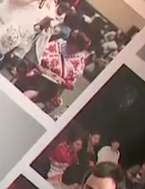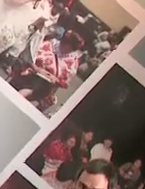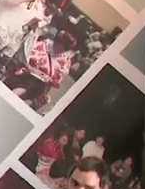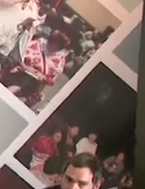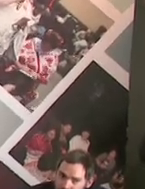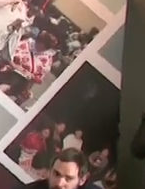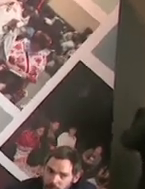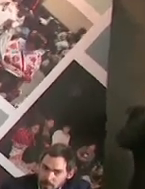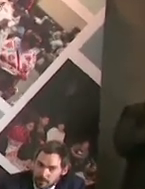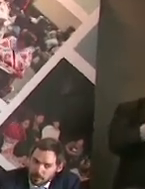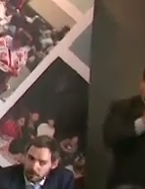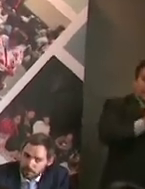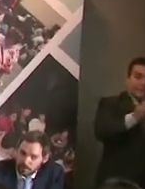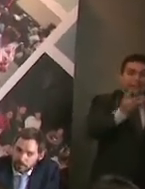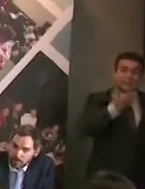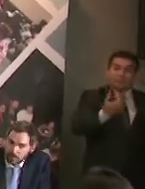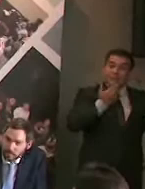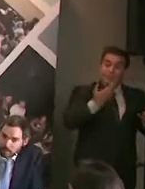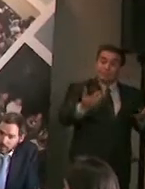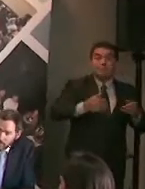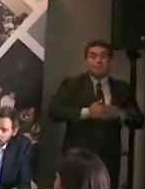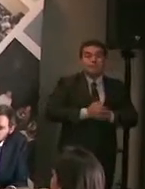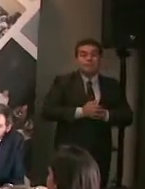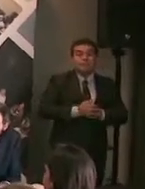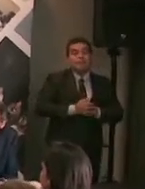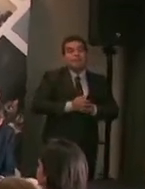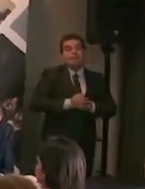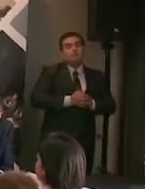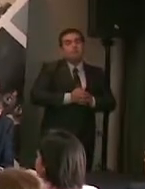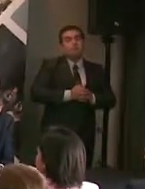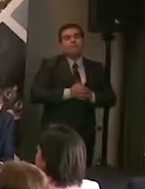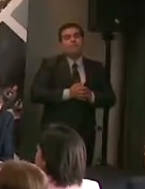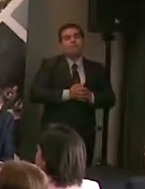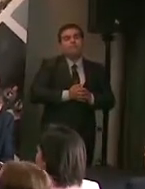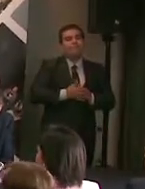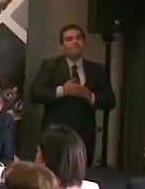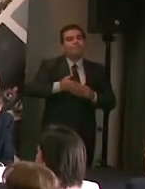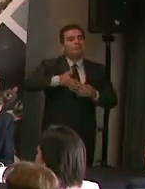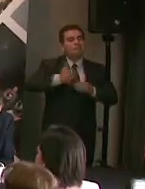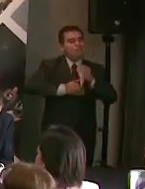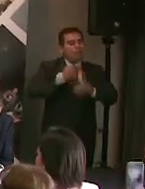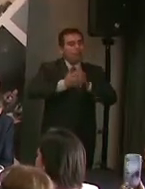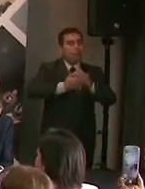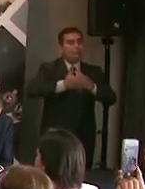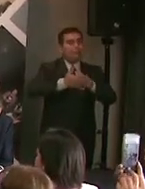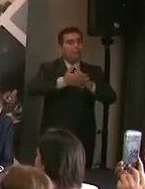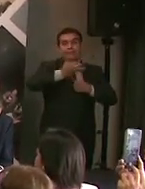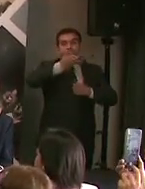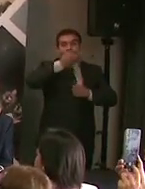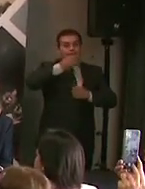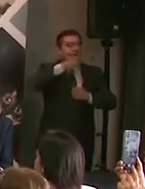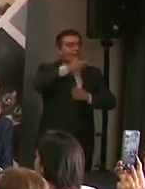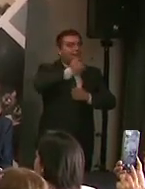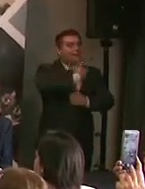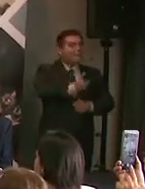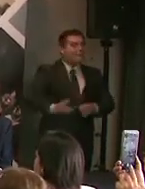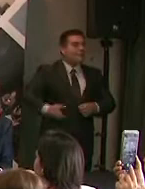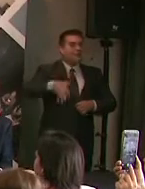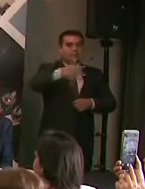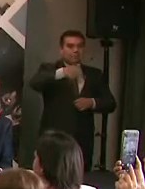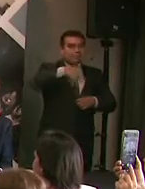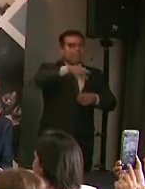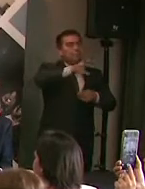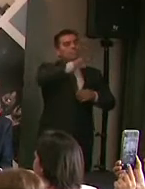que se ejerzan y que se ejerzan cada vez más. En los procesos electorales en curso, porque ya están iniciados casi todos los